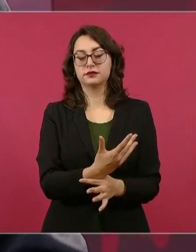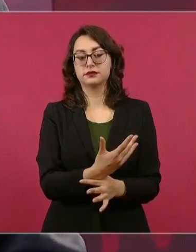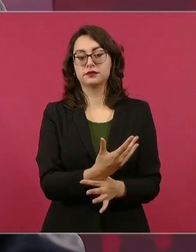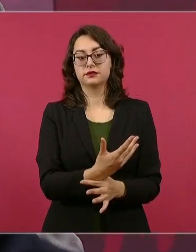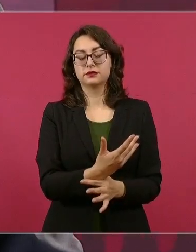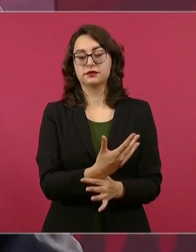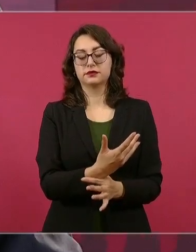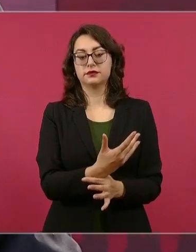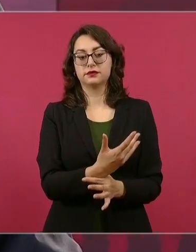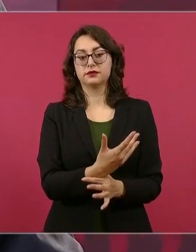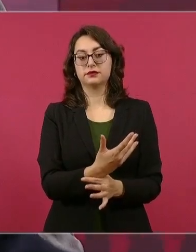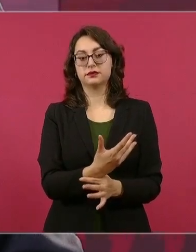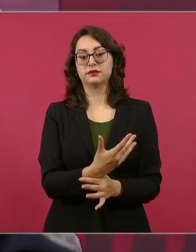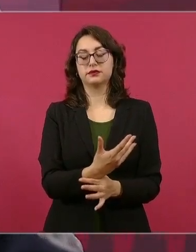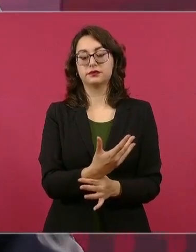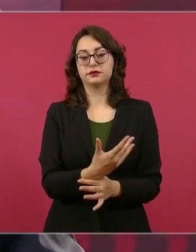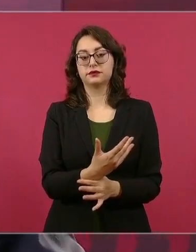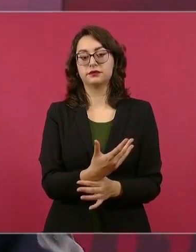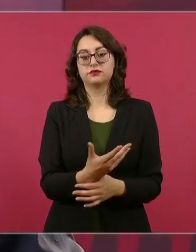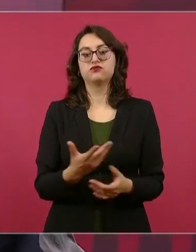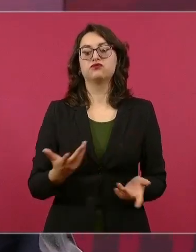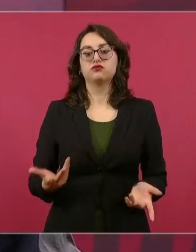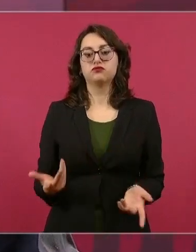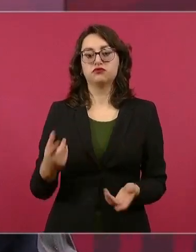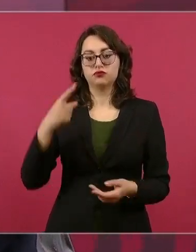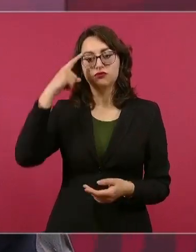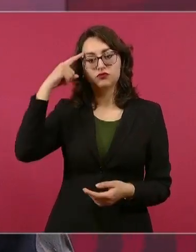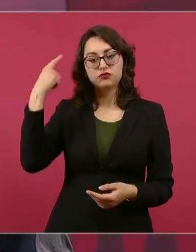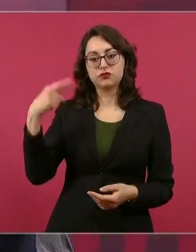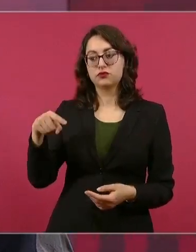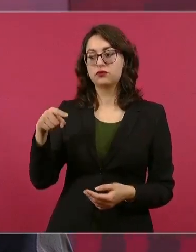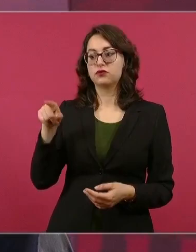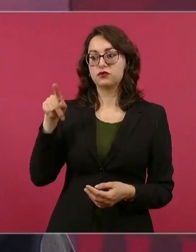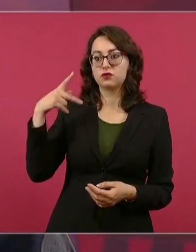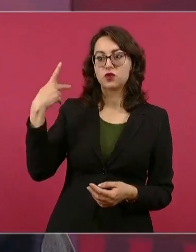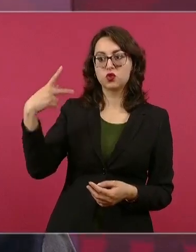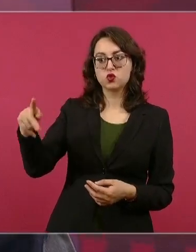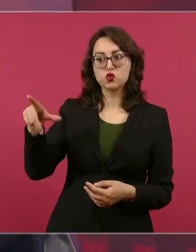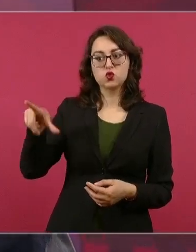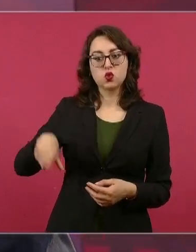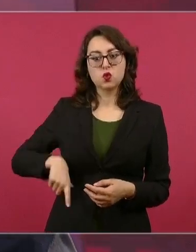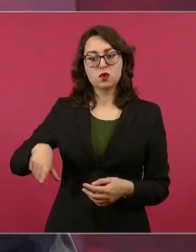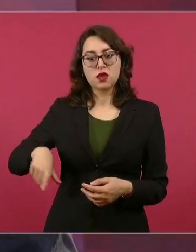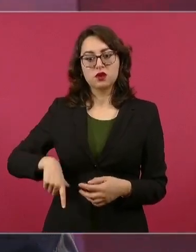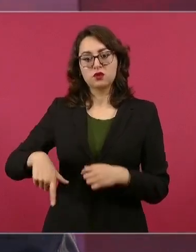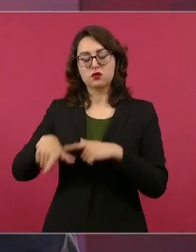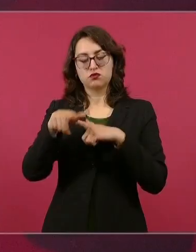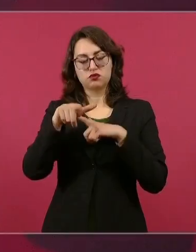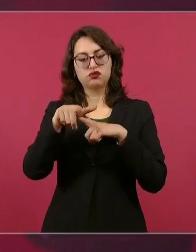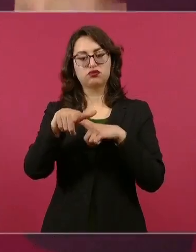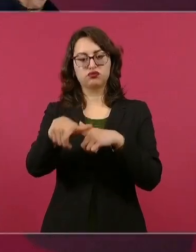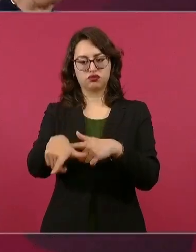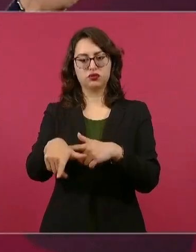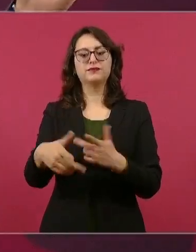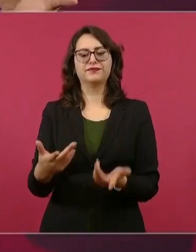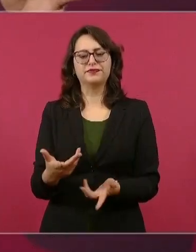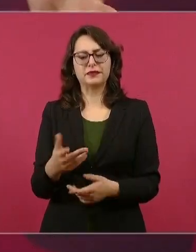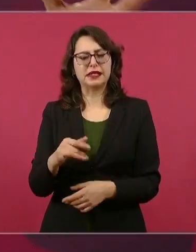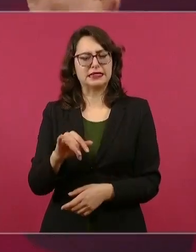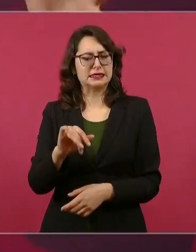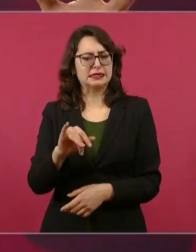gobierna en el Estado de México o en cualquier otro estado. Así era, se usaba